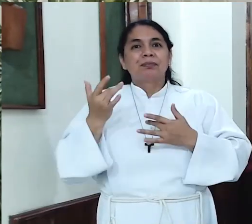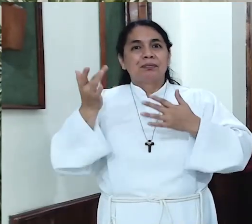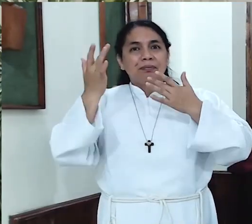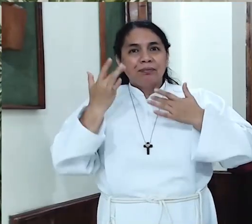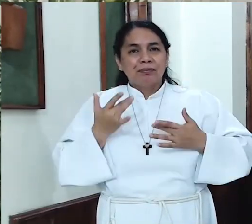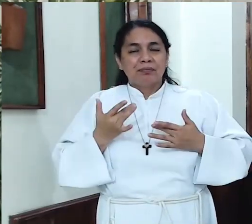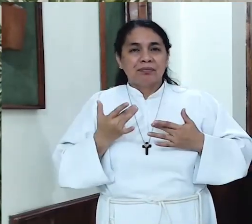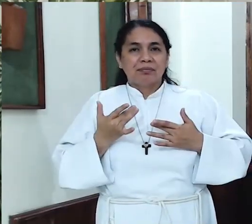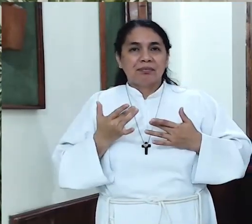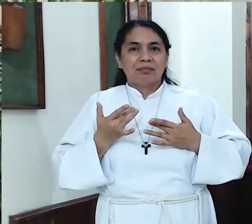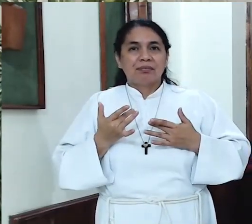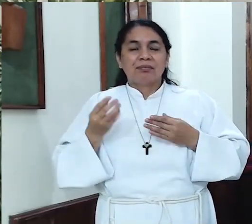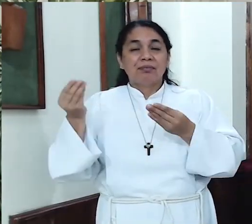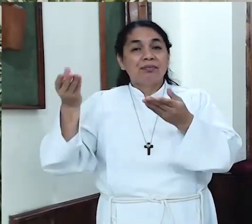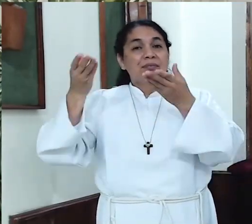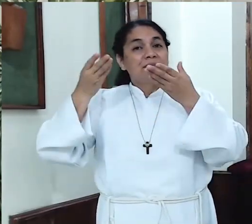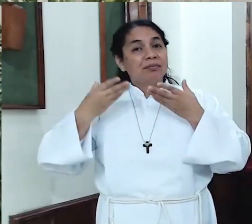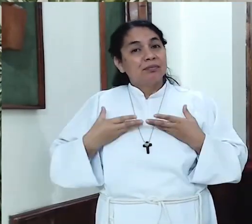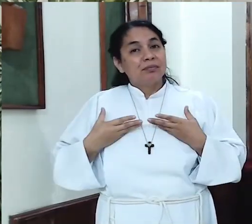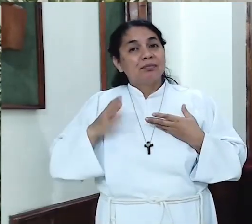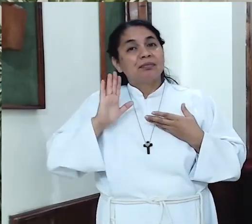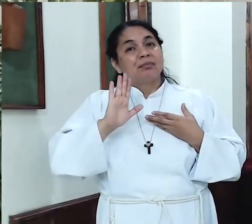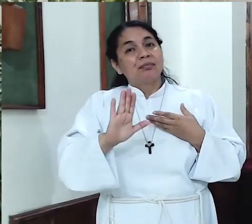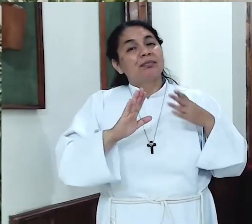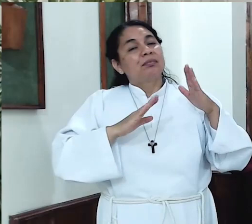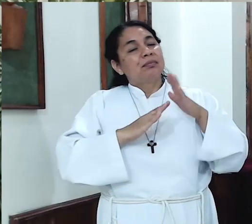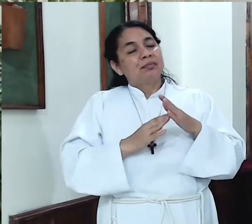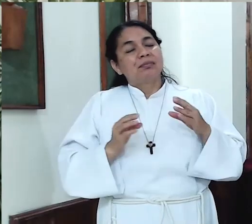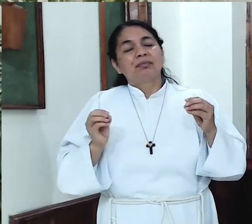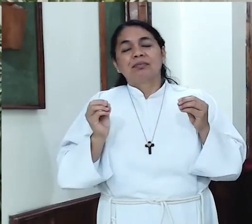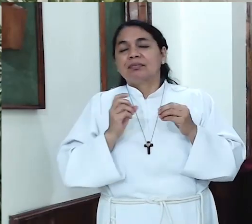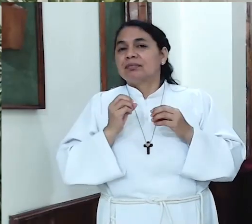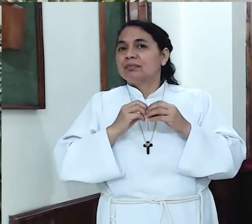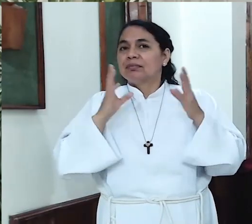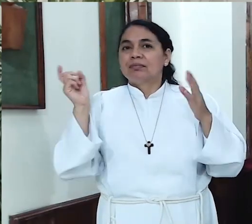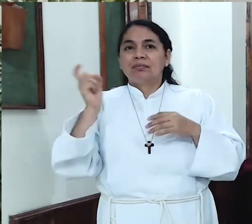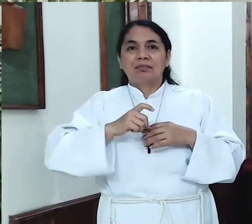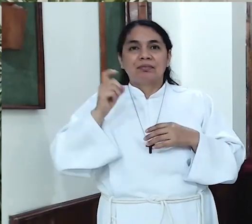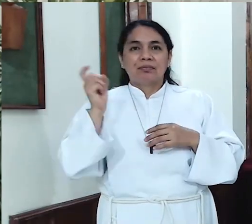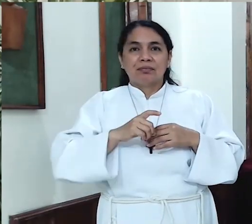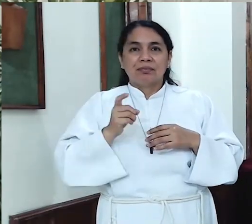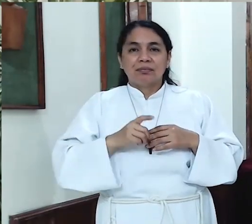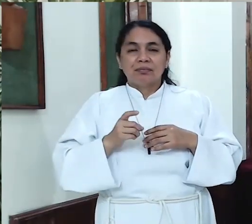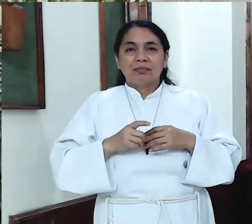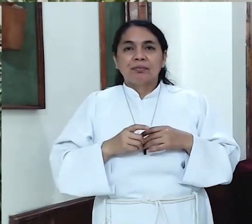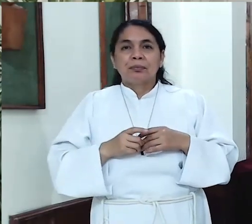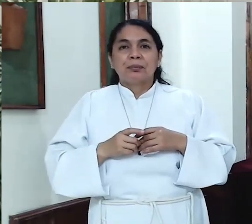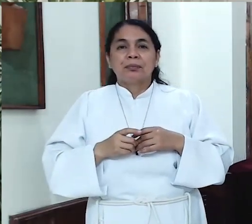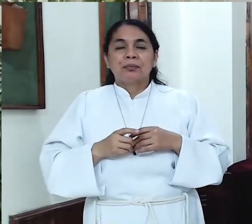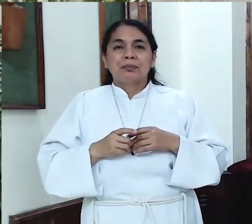esperanza, para regalarnos su paz que tanto necesitamos. Estas dos